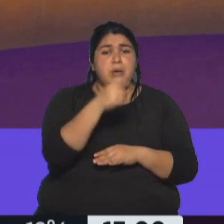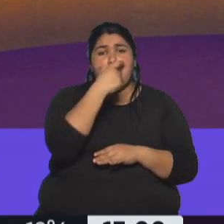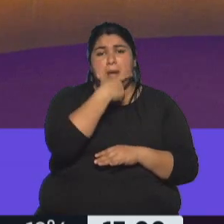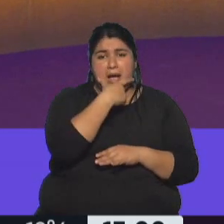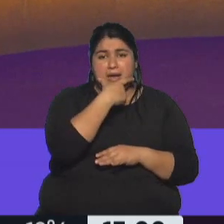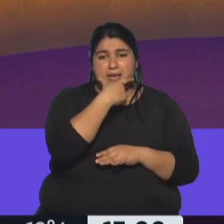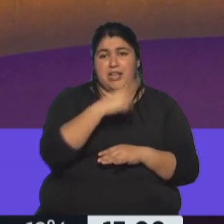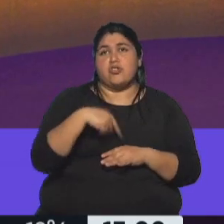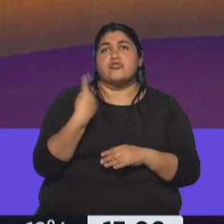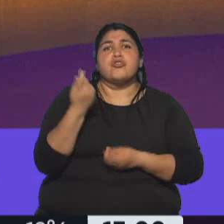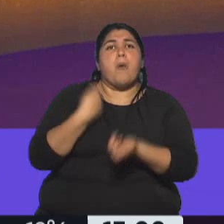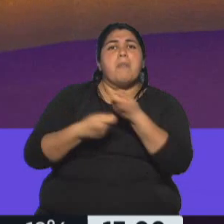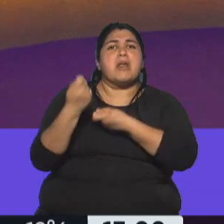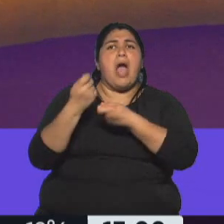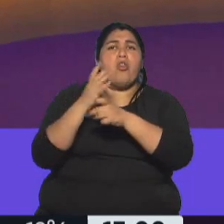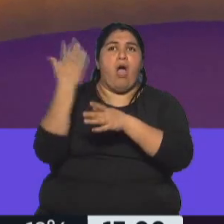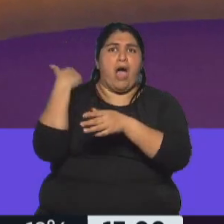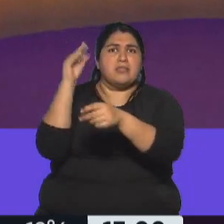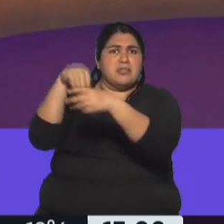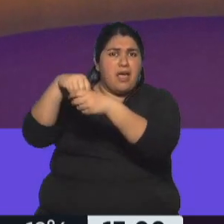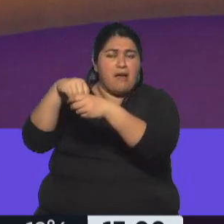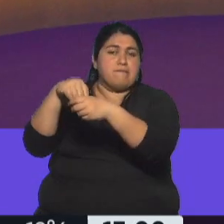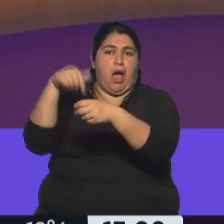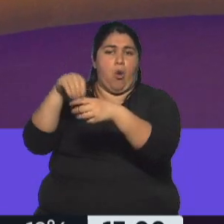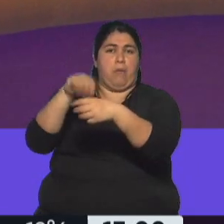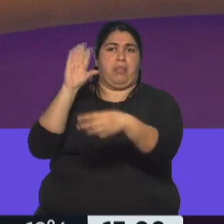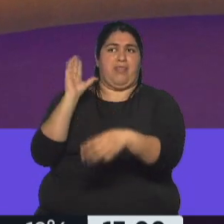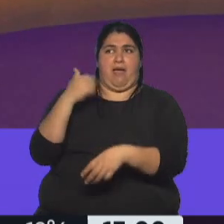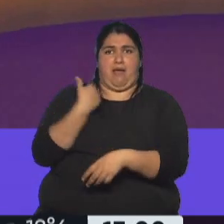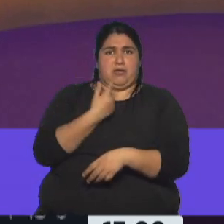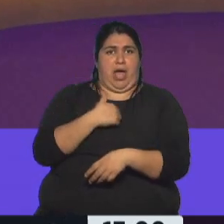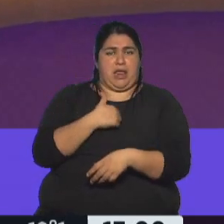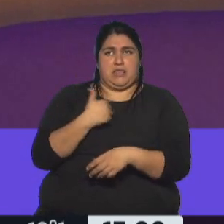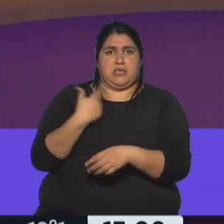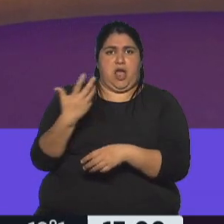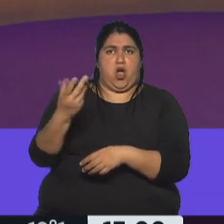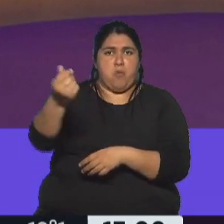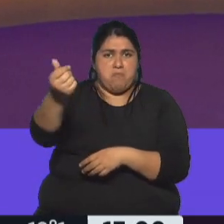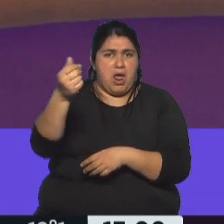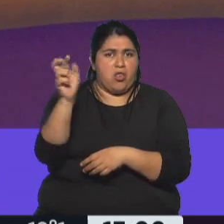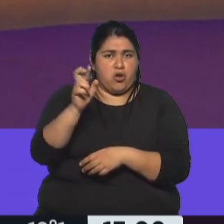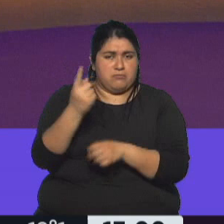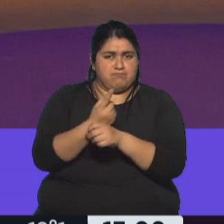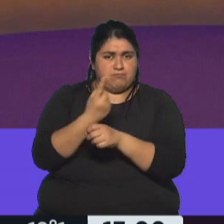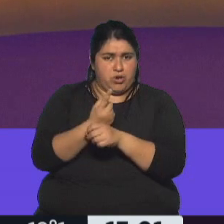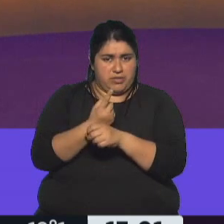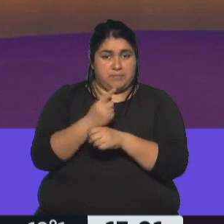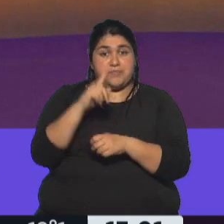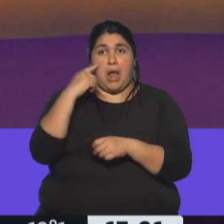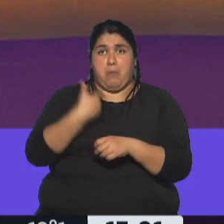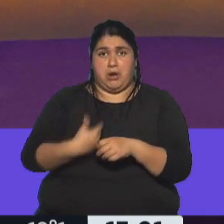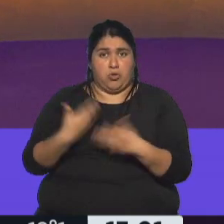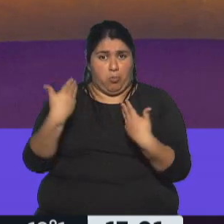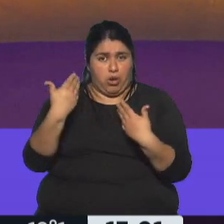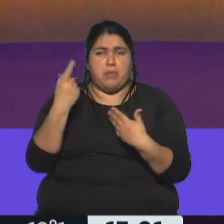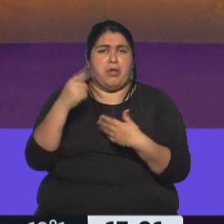dejó afuera de los mercados. A fin de 2019 Argentina no podía tomar deuda en dólares, aún si hubiera querido el presidente Alberto Fernández hacerlo, más allá de que